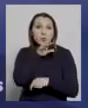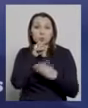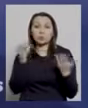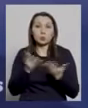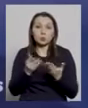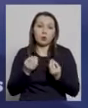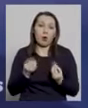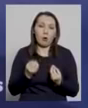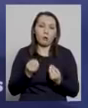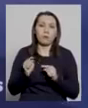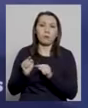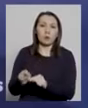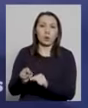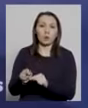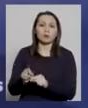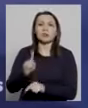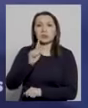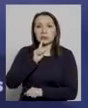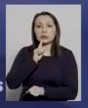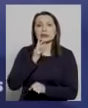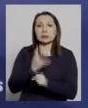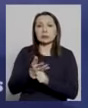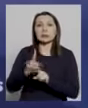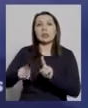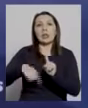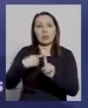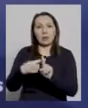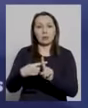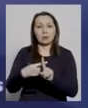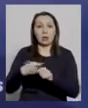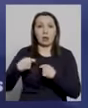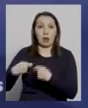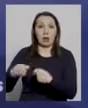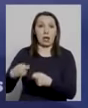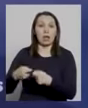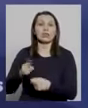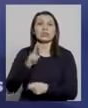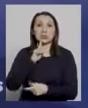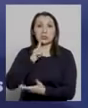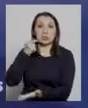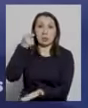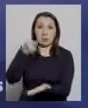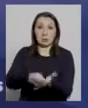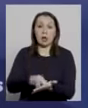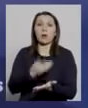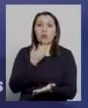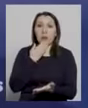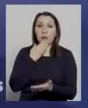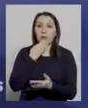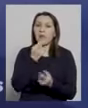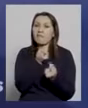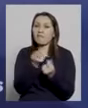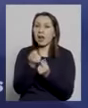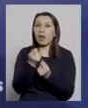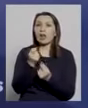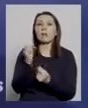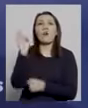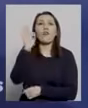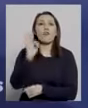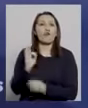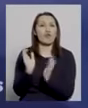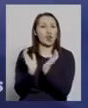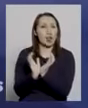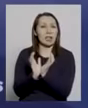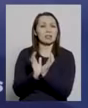utilización obviamente tiene además un costo y tiene un pago incluso que está fijado por FONASA.